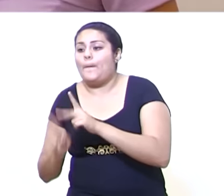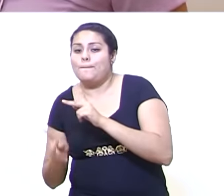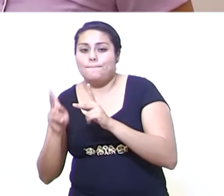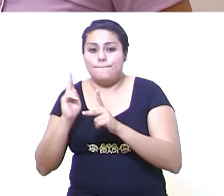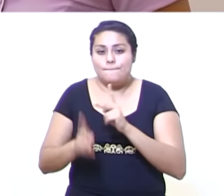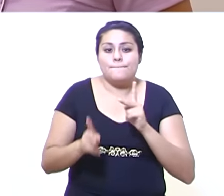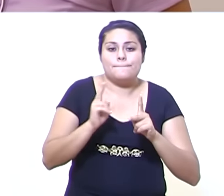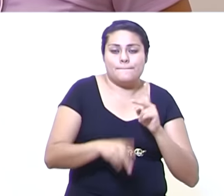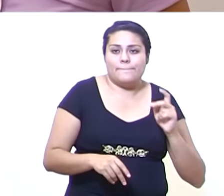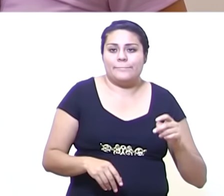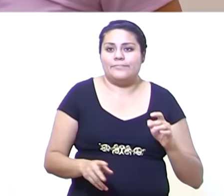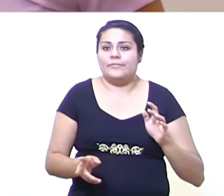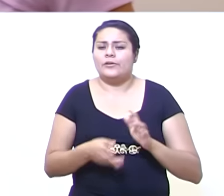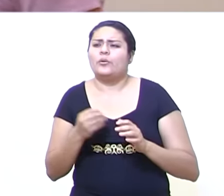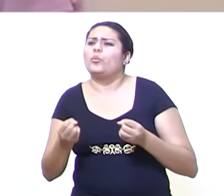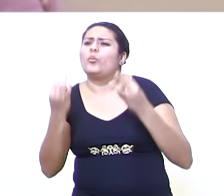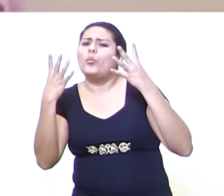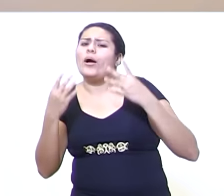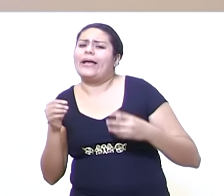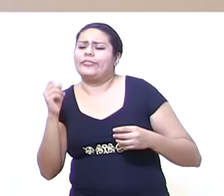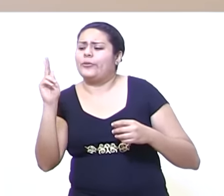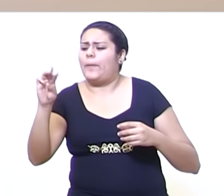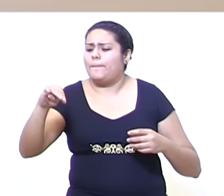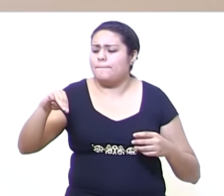Vamos de nuevo. ¿Cuántas sílabas tiene?